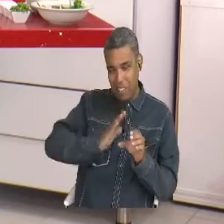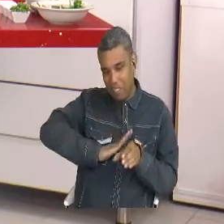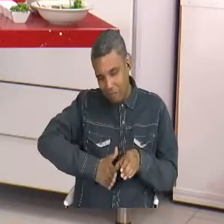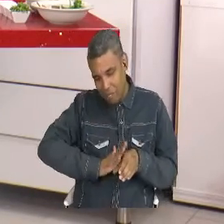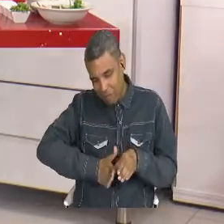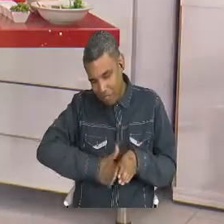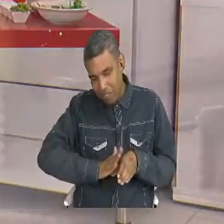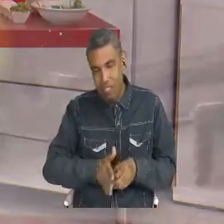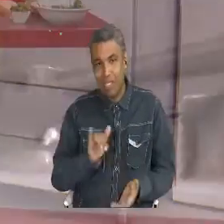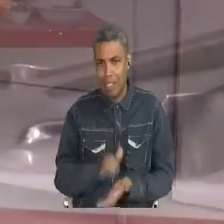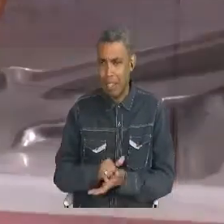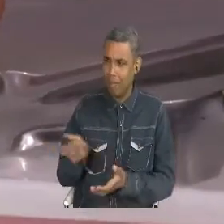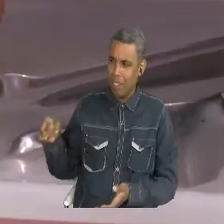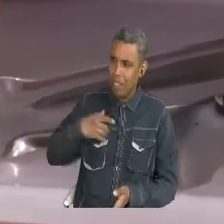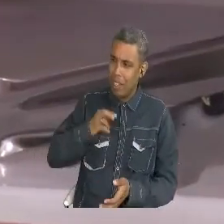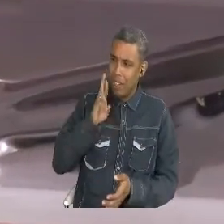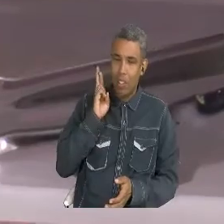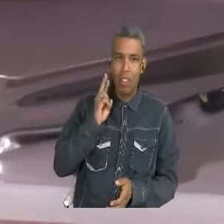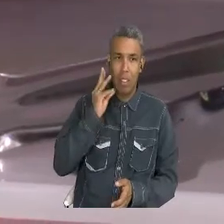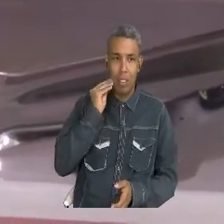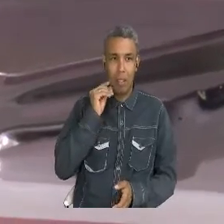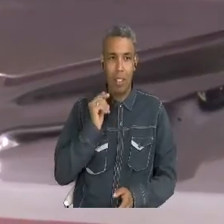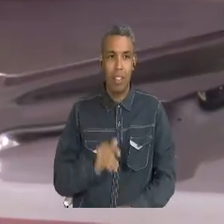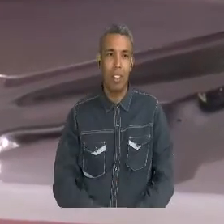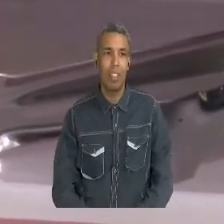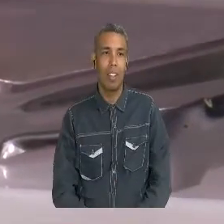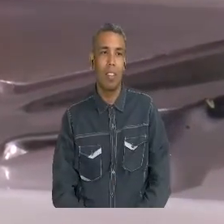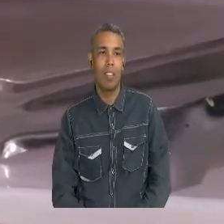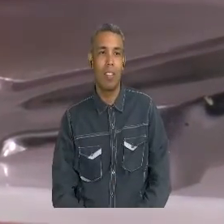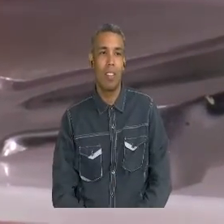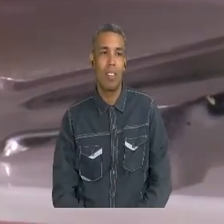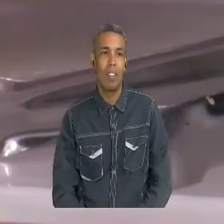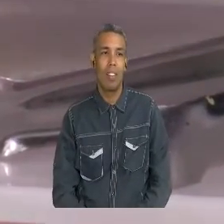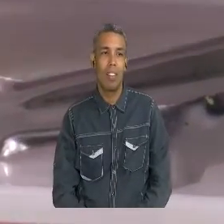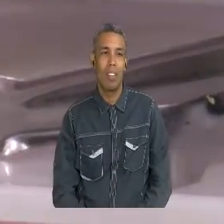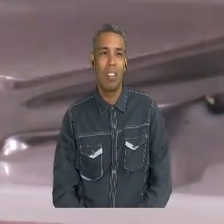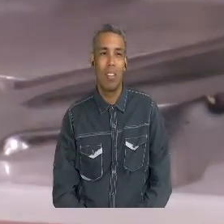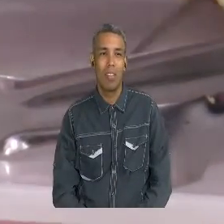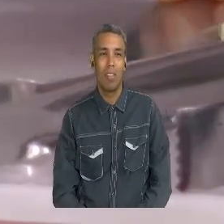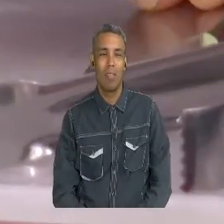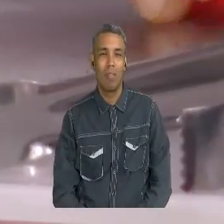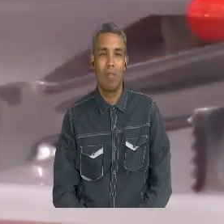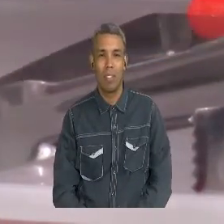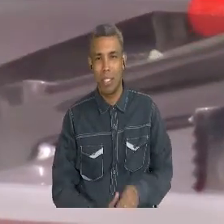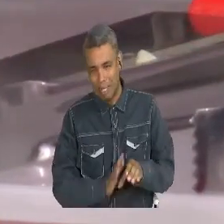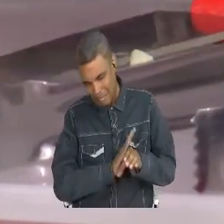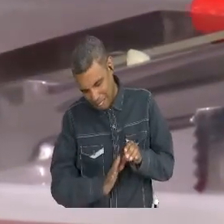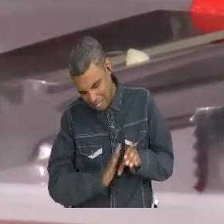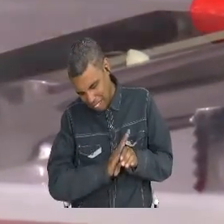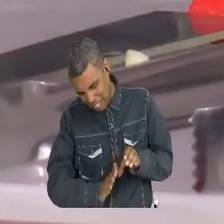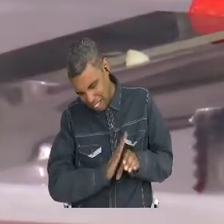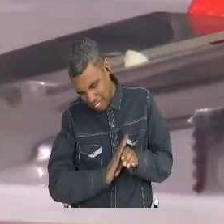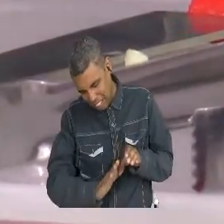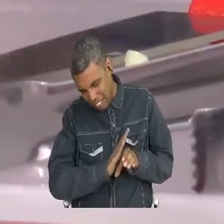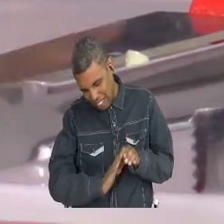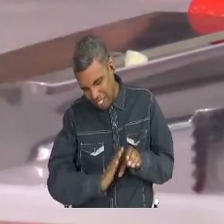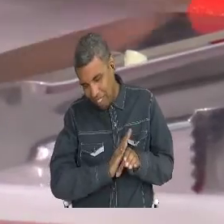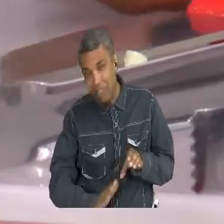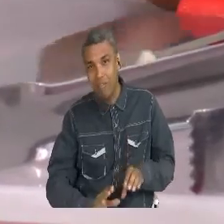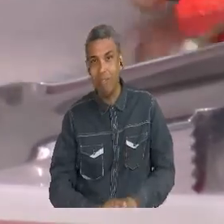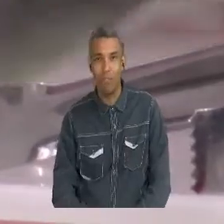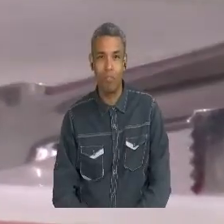es cortar así. Ah, ok. Es suave, como de pronto no tiene la práctica. Entonces, listo. Con la cebolla hasta la mitad es más